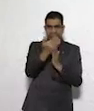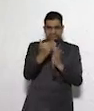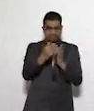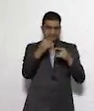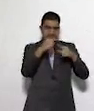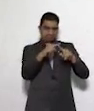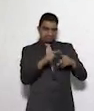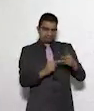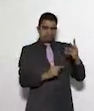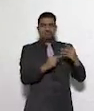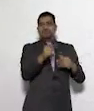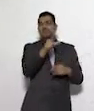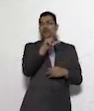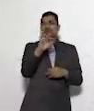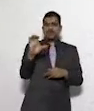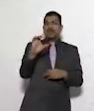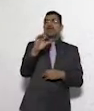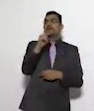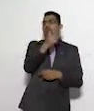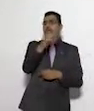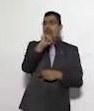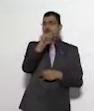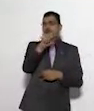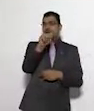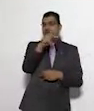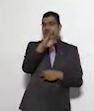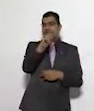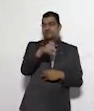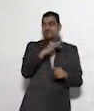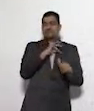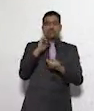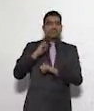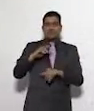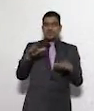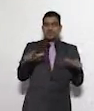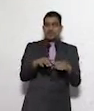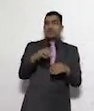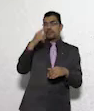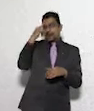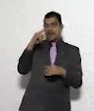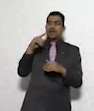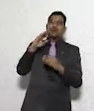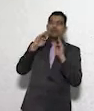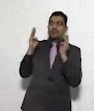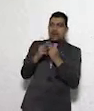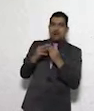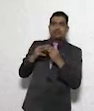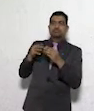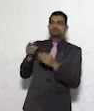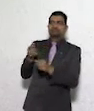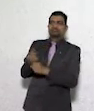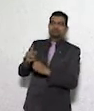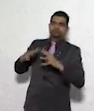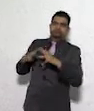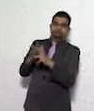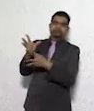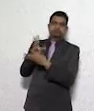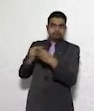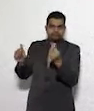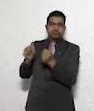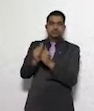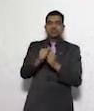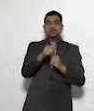licenciado González Pérez. La llamada guerra contra el narcotráfico ha cobrado más de 150 mil